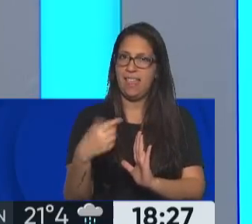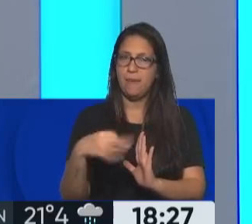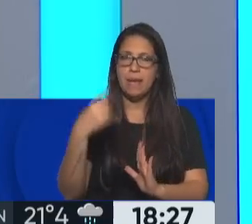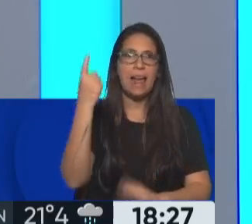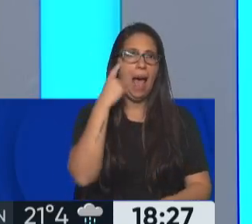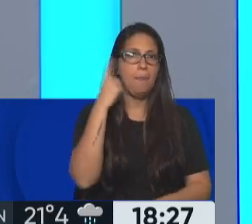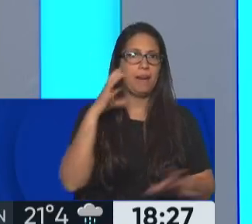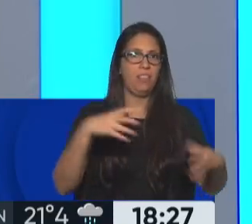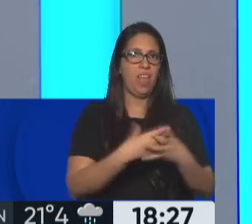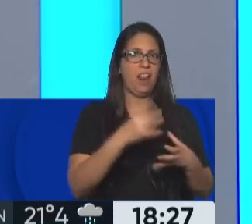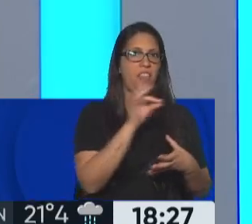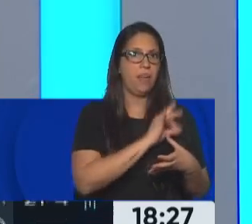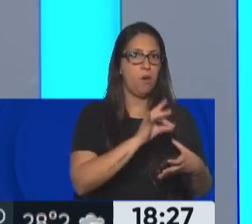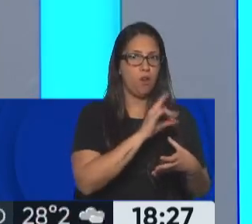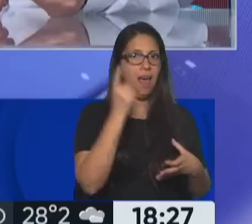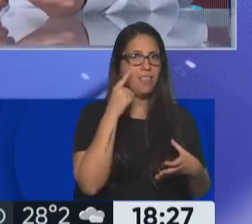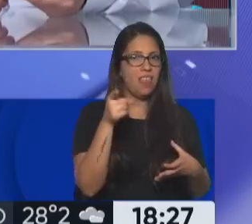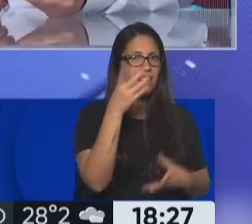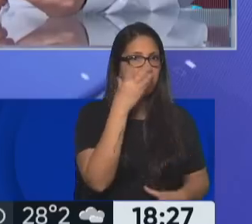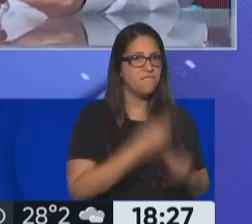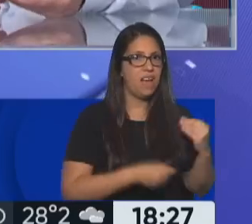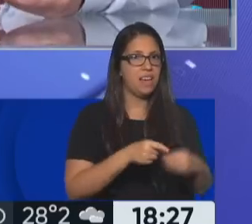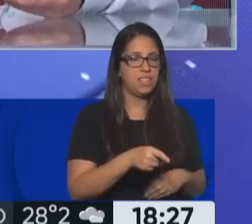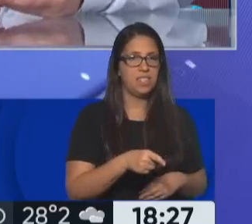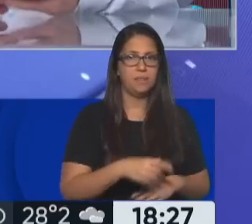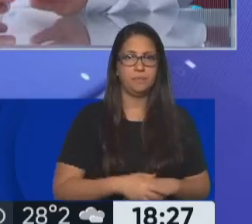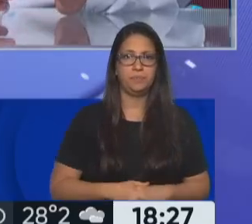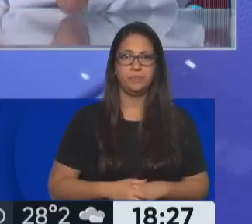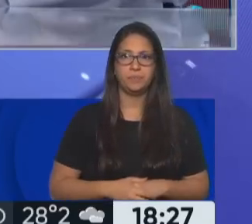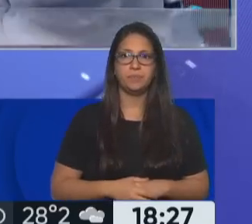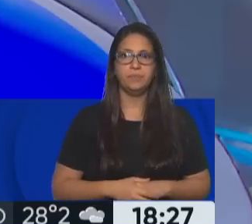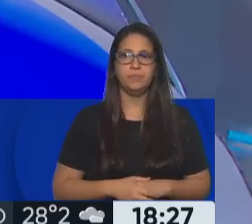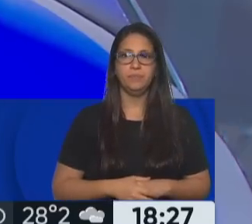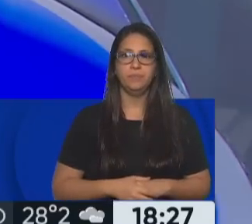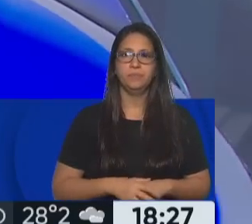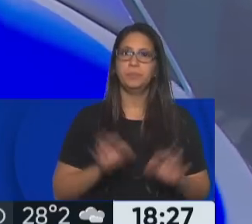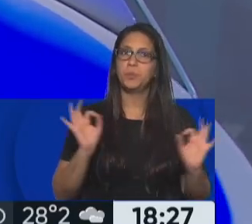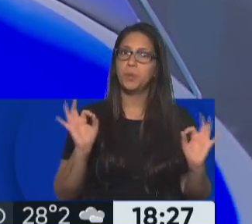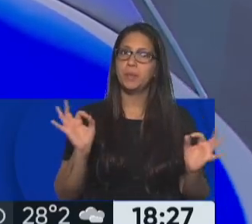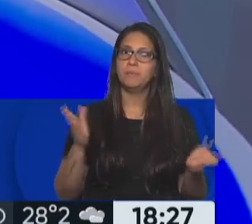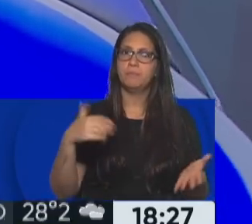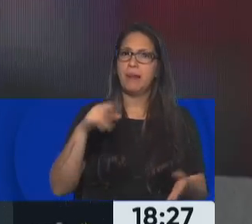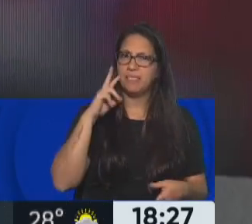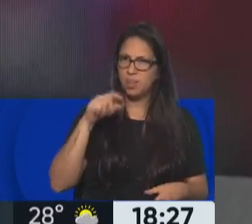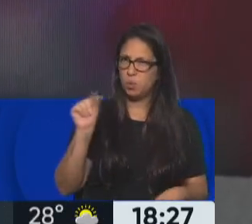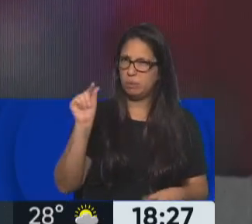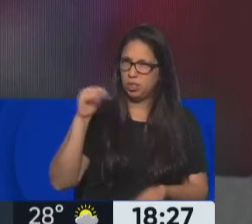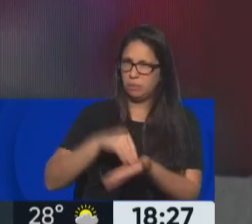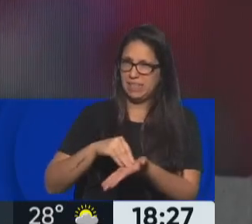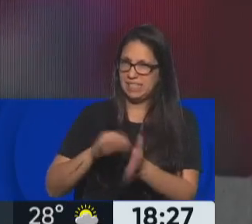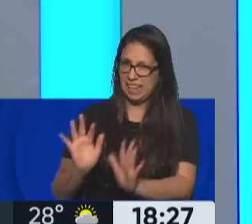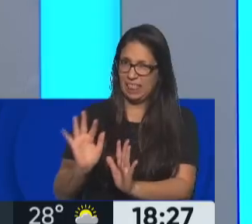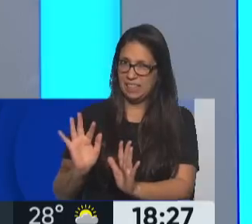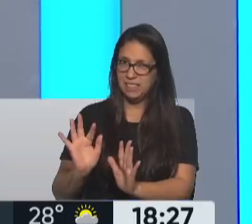aprendizajes para los demócratas respecto de qué es lo que sucedió. Bien. Martín, ¿te quedas unos minutos más en esta edición?